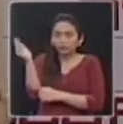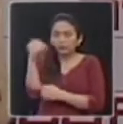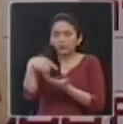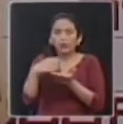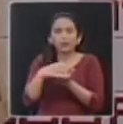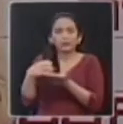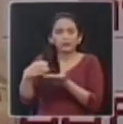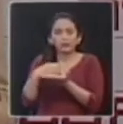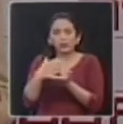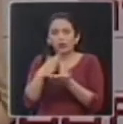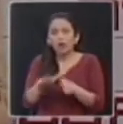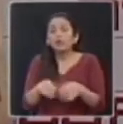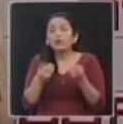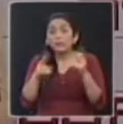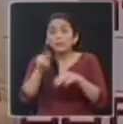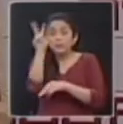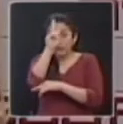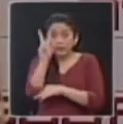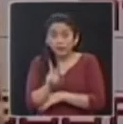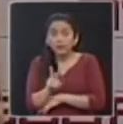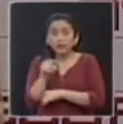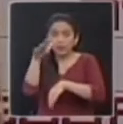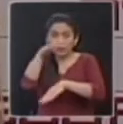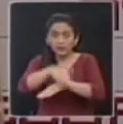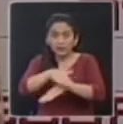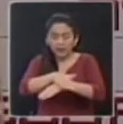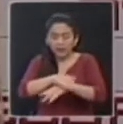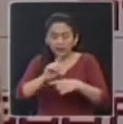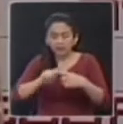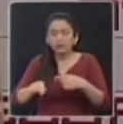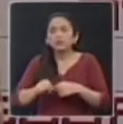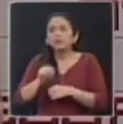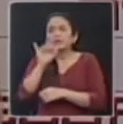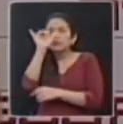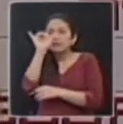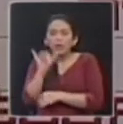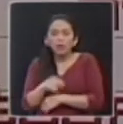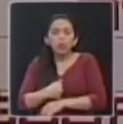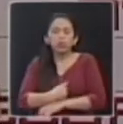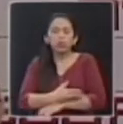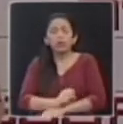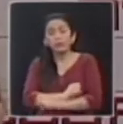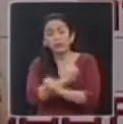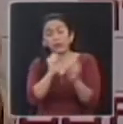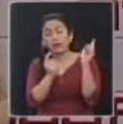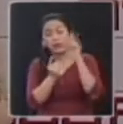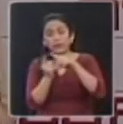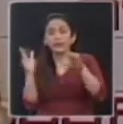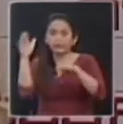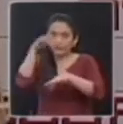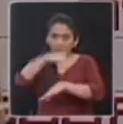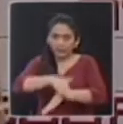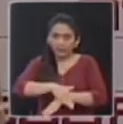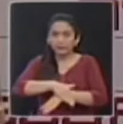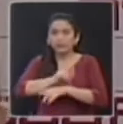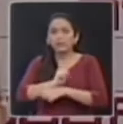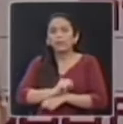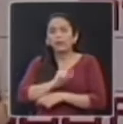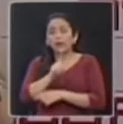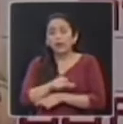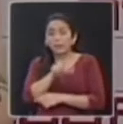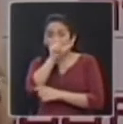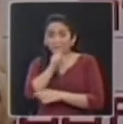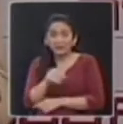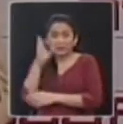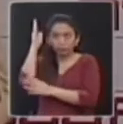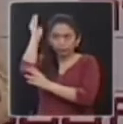ser el viernes en la tarde y sábado todo el día. Los instructores son grandes empresarios o mentores que